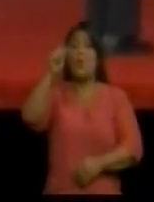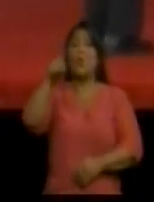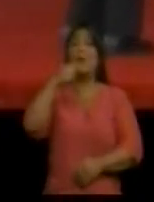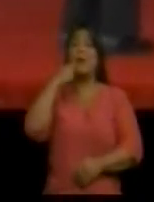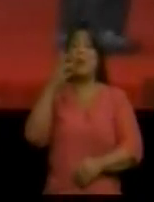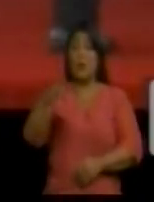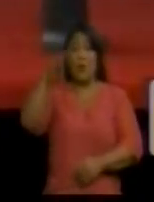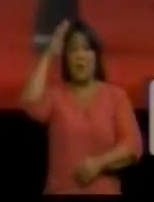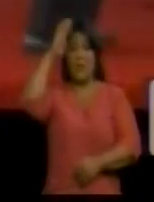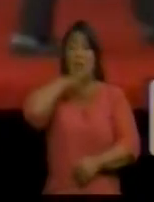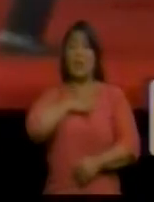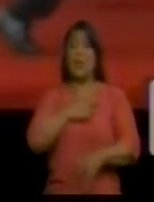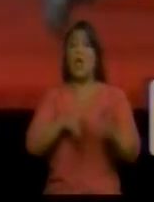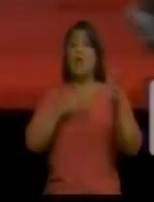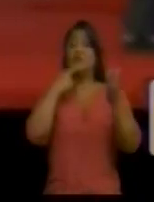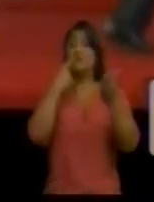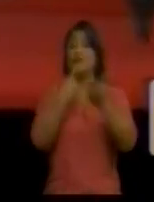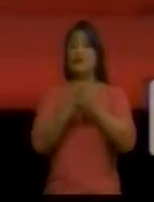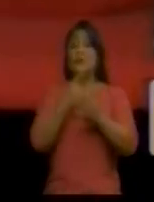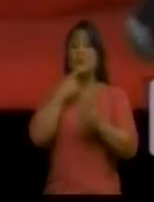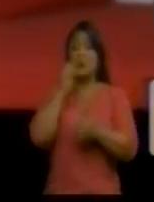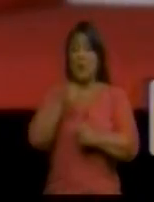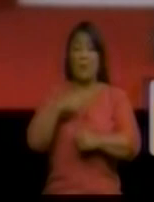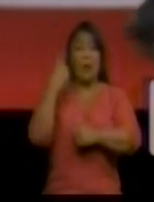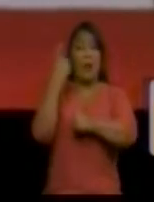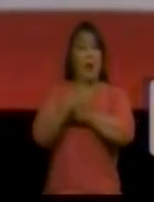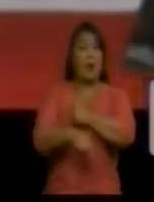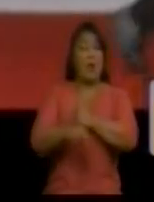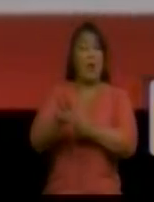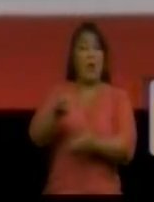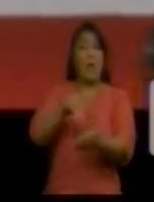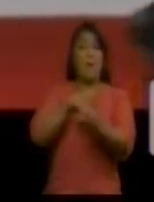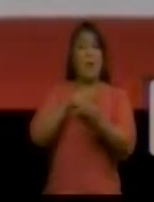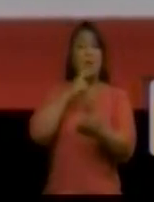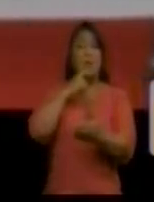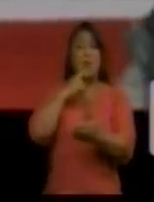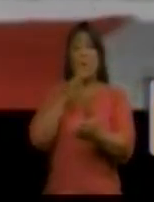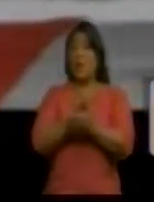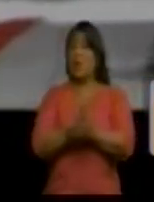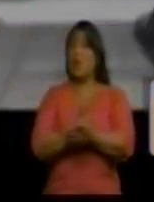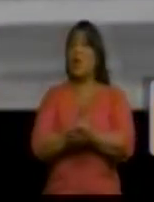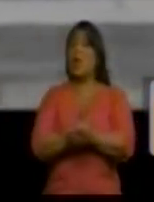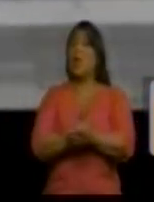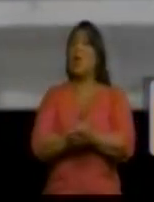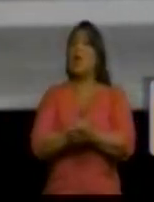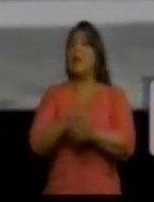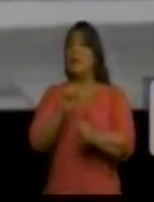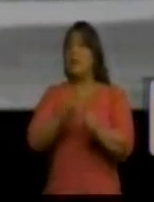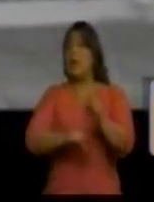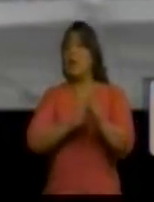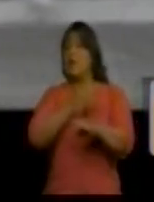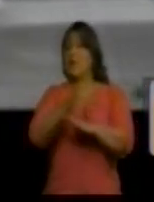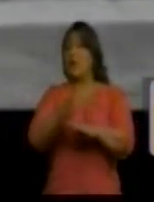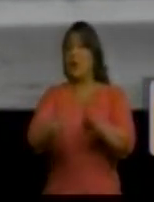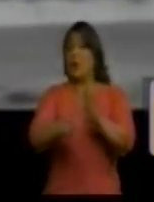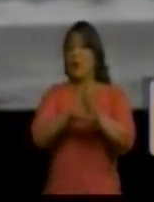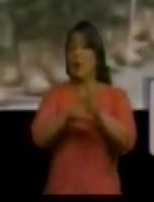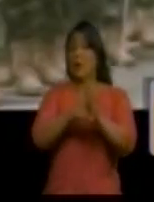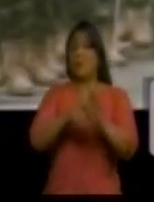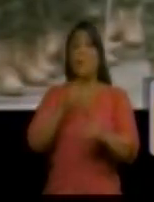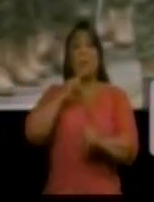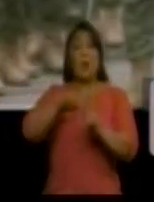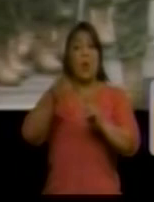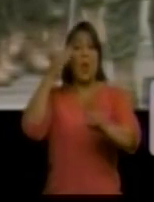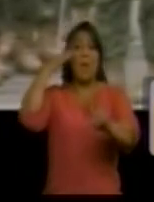ejército, advirtió que serán implacables para sancionar a sus miembros que cometan actos fuera de la ley. Añadió que su actual misión